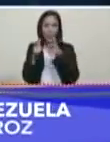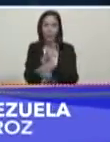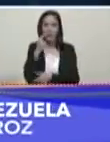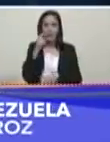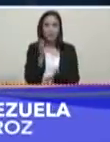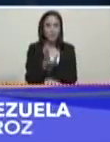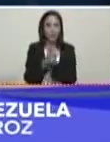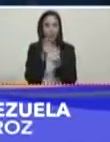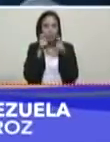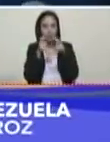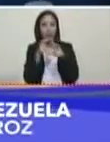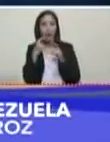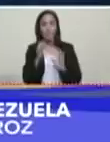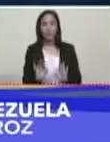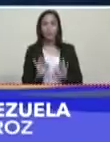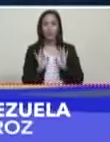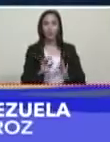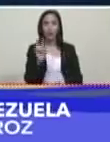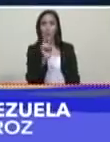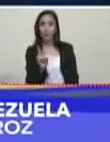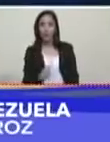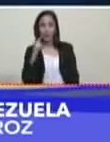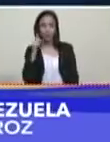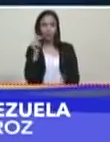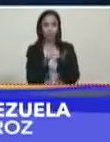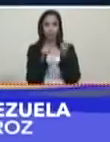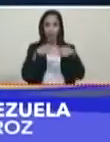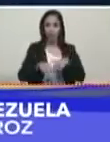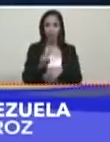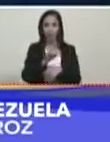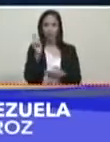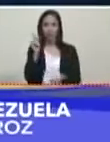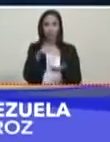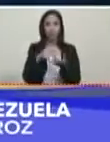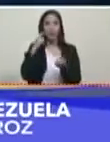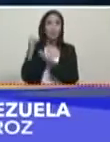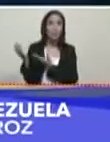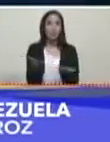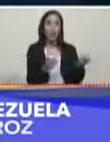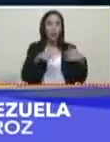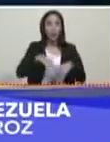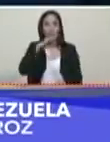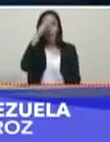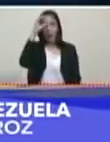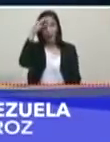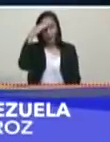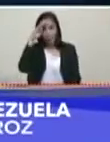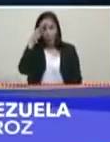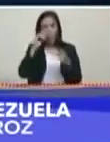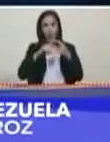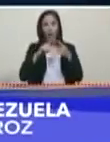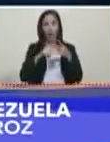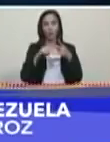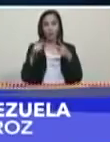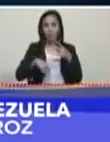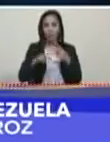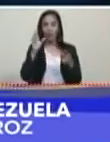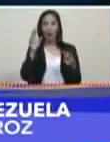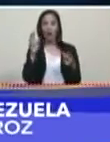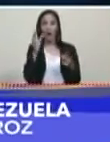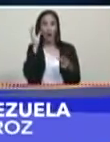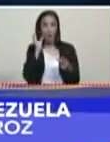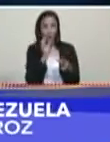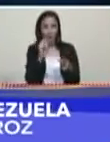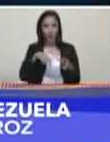primeros especialistas vietnamitas que vinieron fueron invitados por él a Cuba y tuvieron aquel intercambio. Hoy